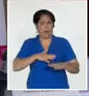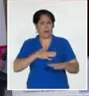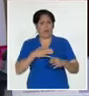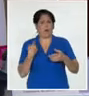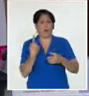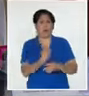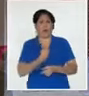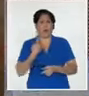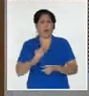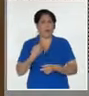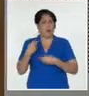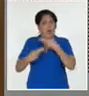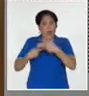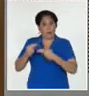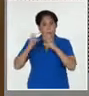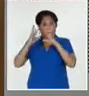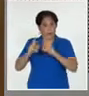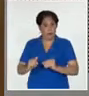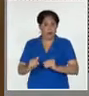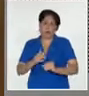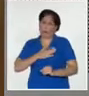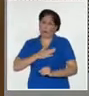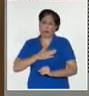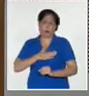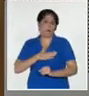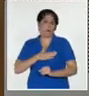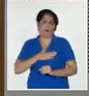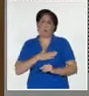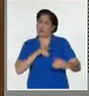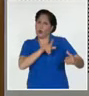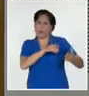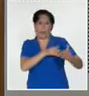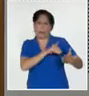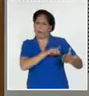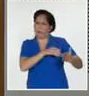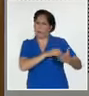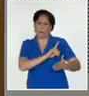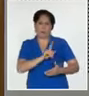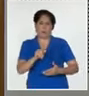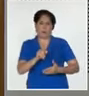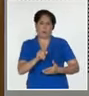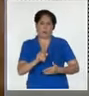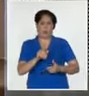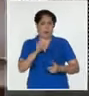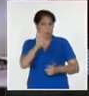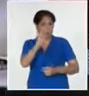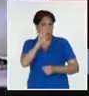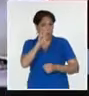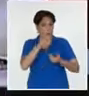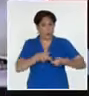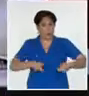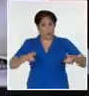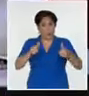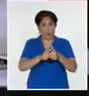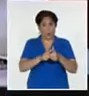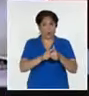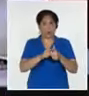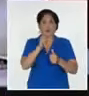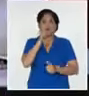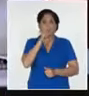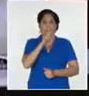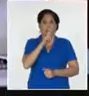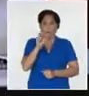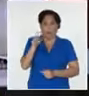construir nuestros propios sueños. Compatriotas, desde el 9º Congreso de los CDR hasta la fecha,